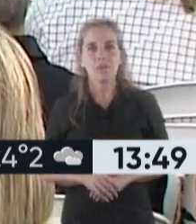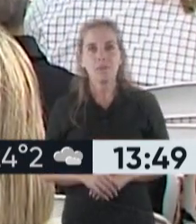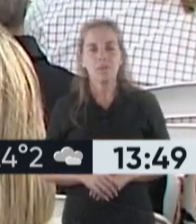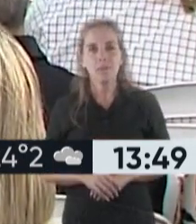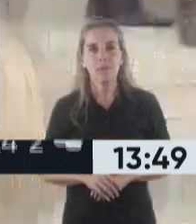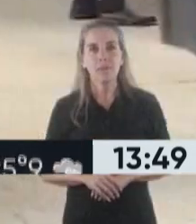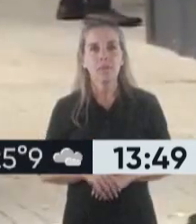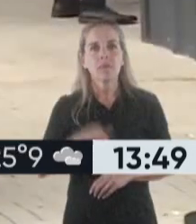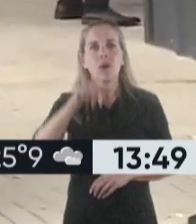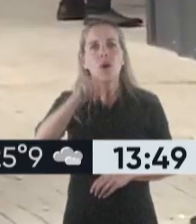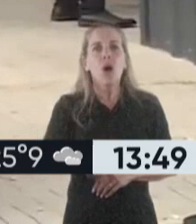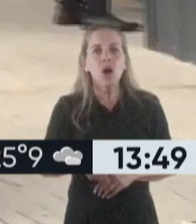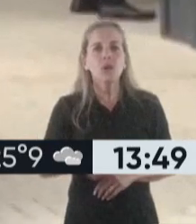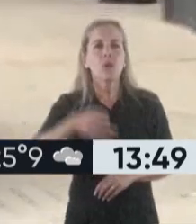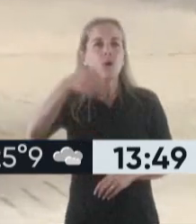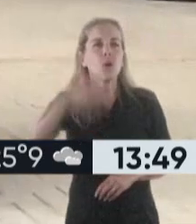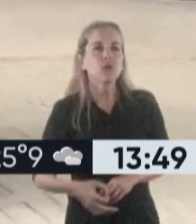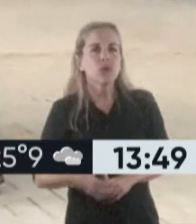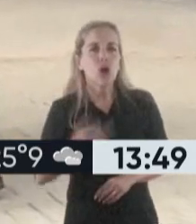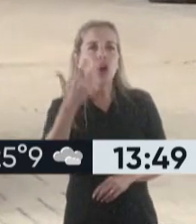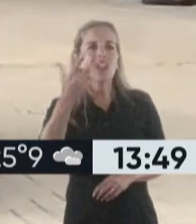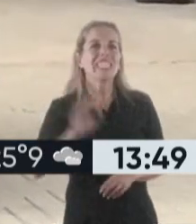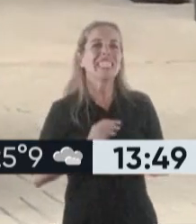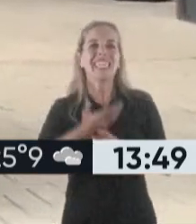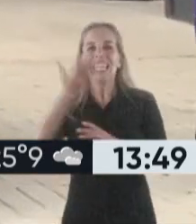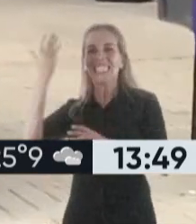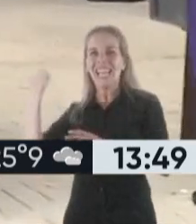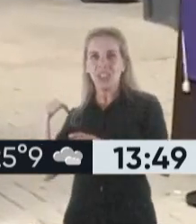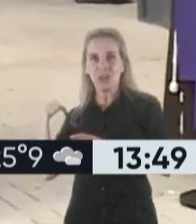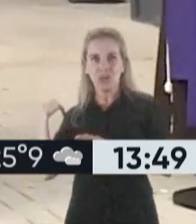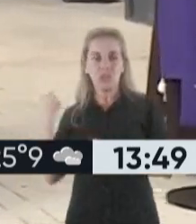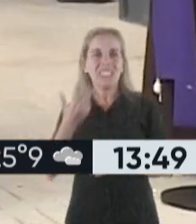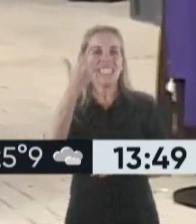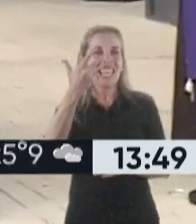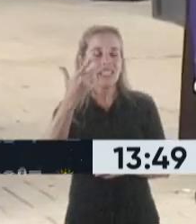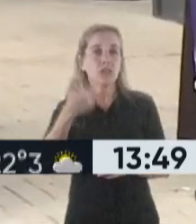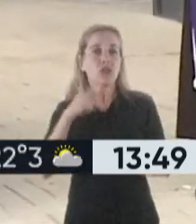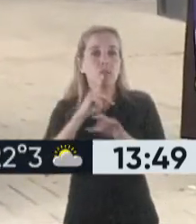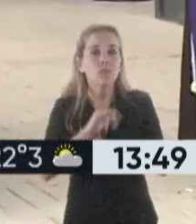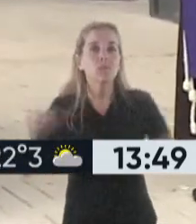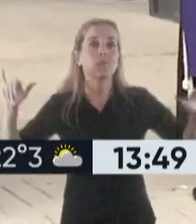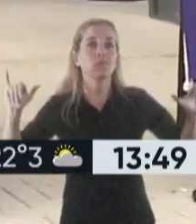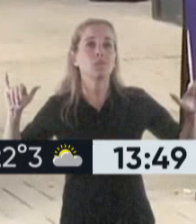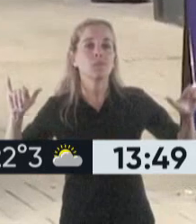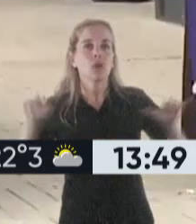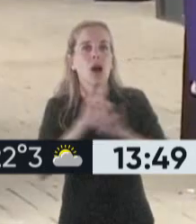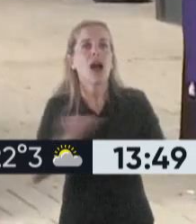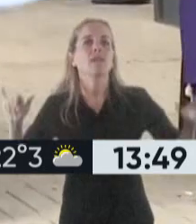hoy se cumplen 3 años en que yo anuncié que la pandemia empezaba y que teníamos que empezar a